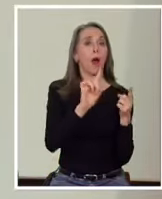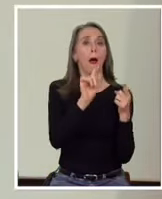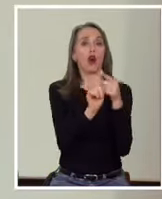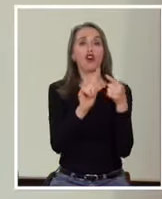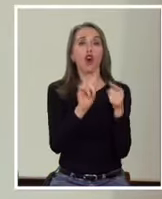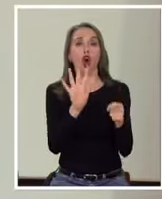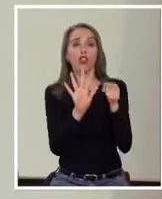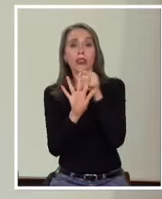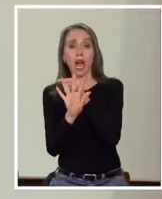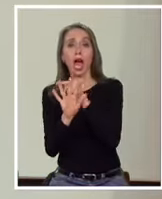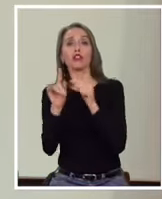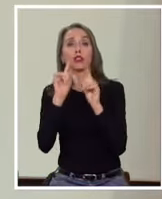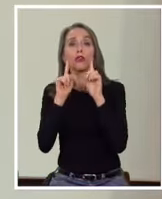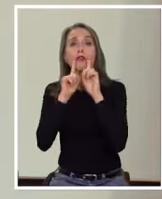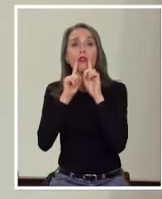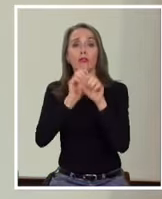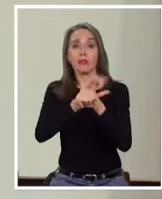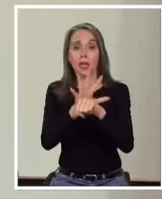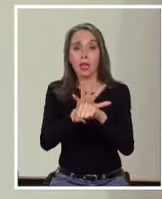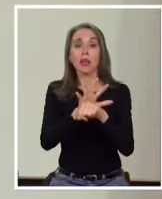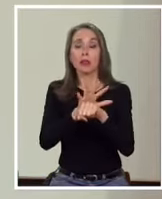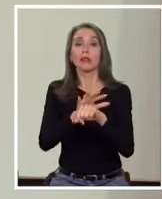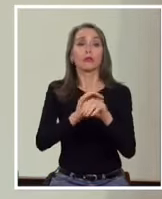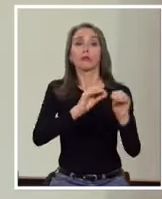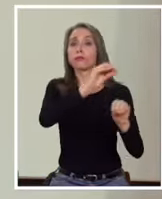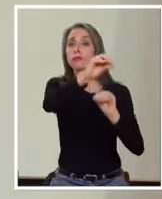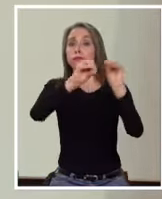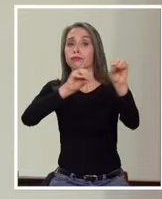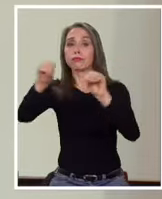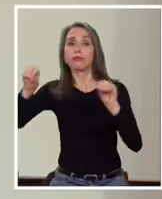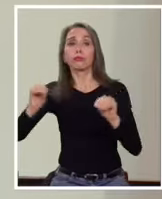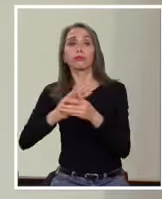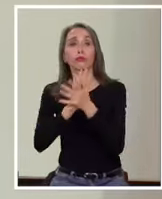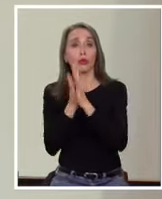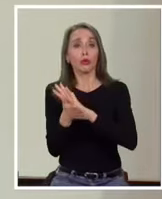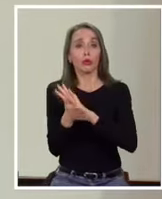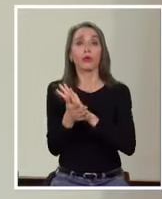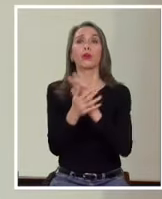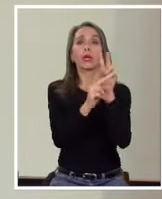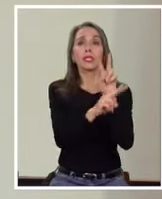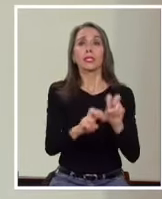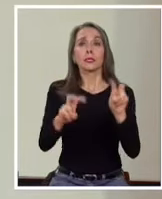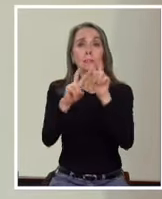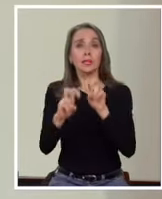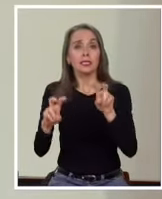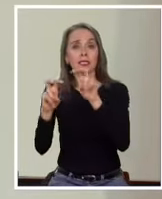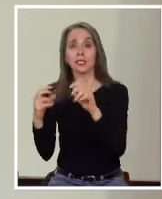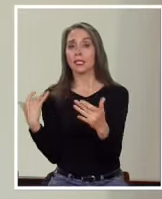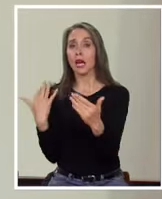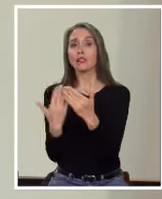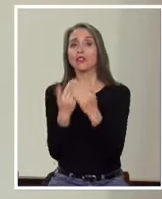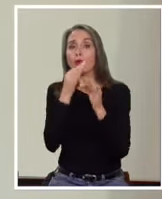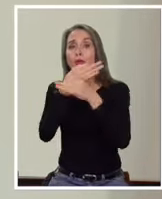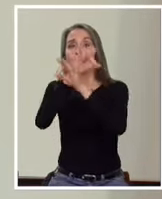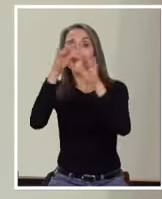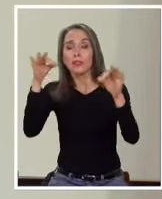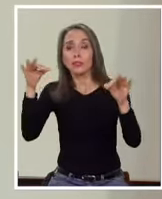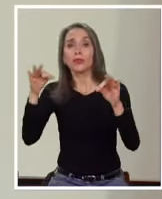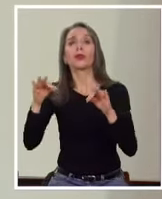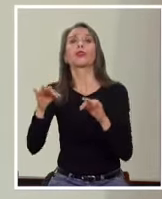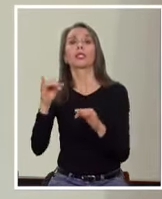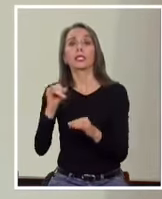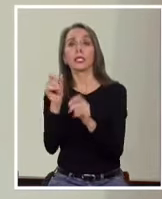están en residencia sanitaria y además se han ido realizando investigaciones epidemiológicas durante estos días y también se han enviado